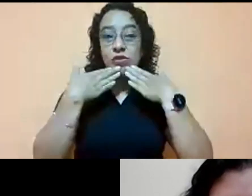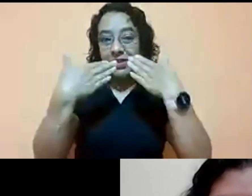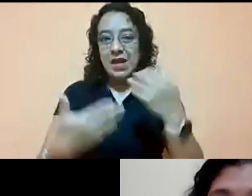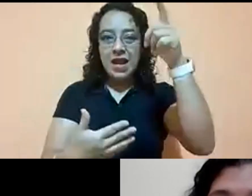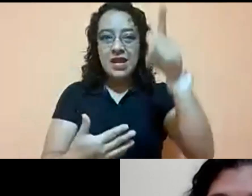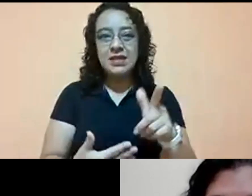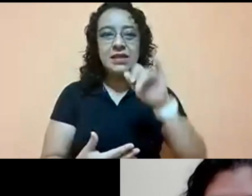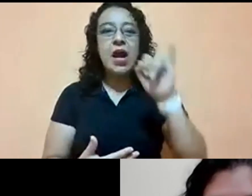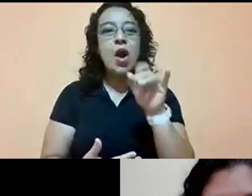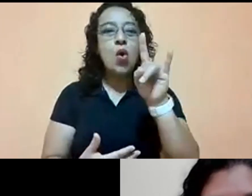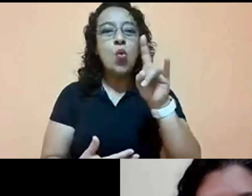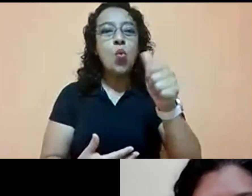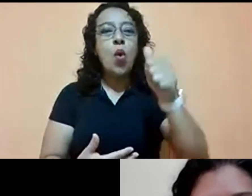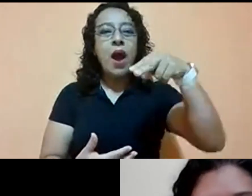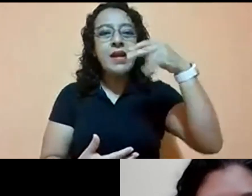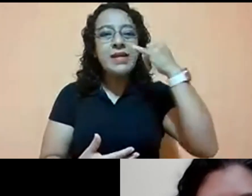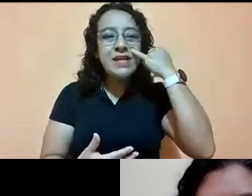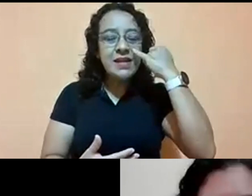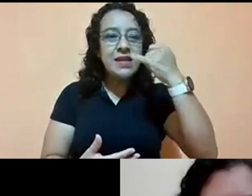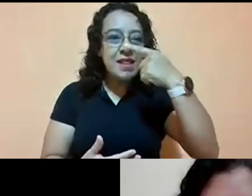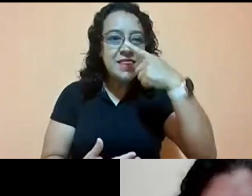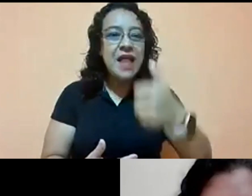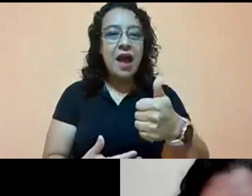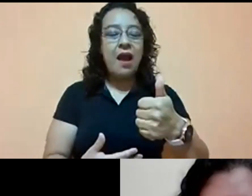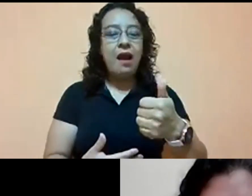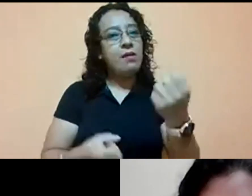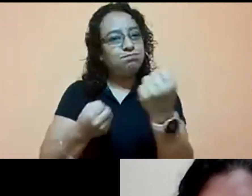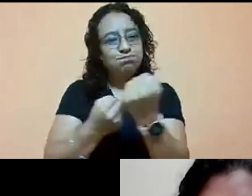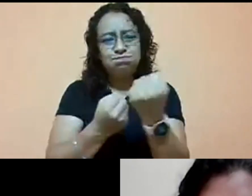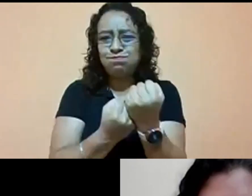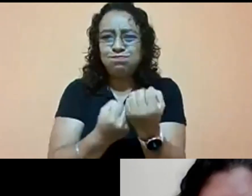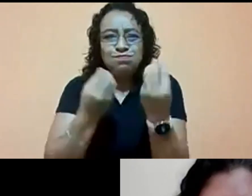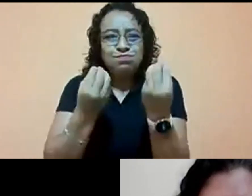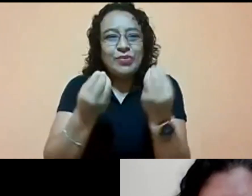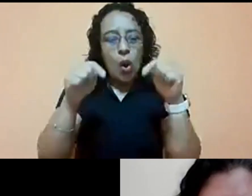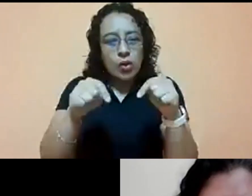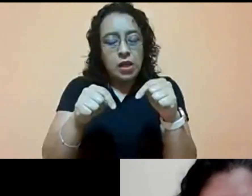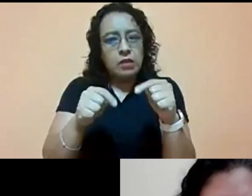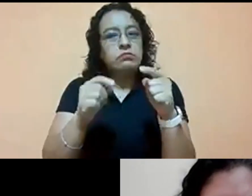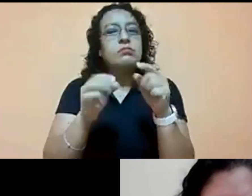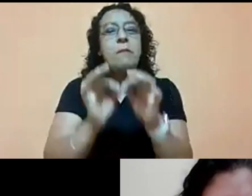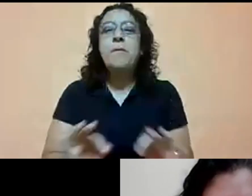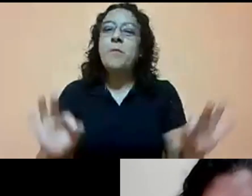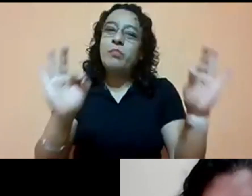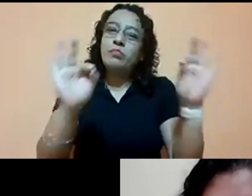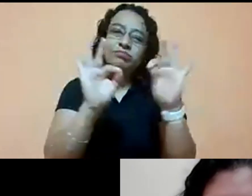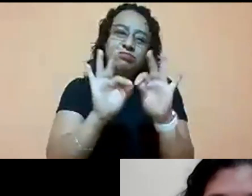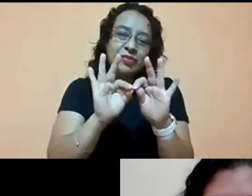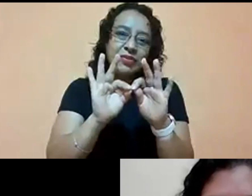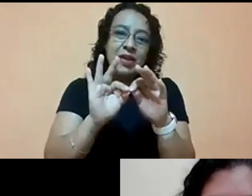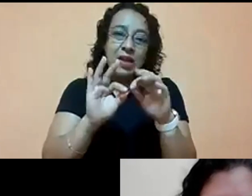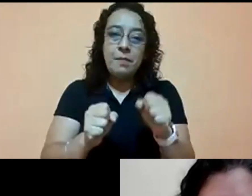día de hoy. El área de ella ha sido muy importante dentro del proceso de enseñanza-aprendizaje para nuestros